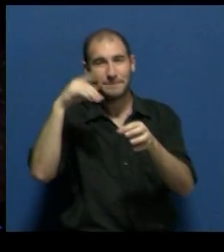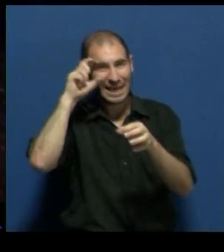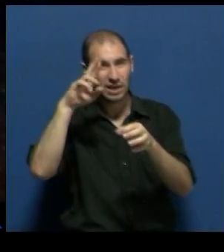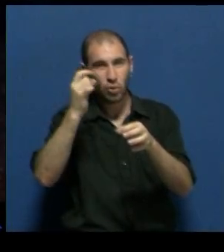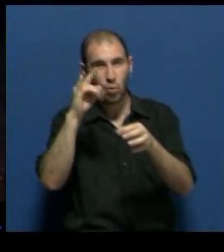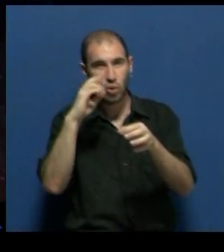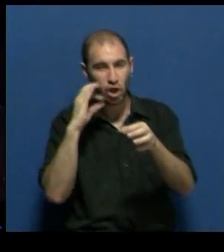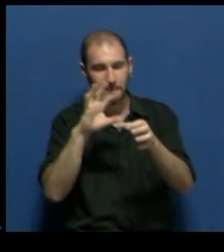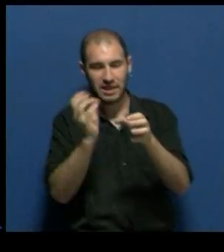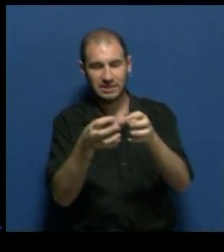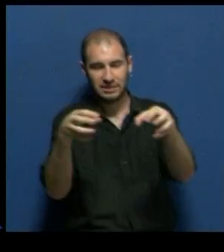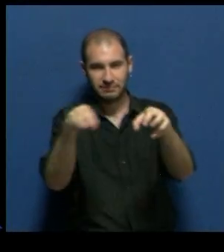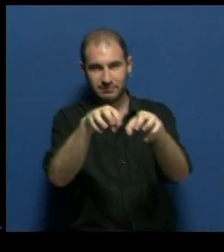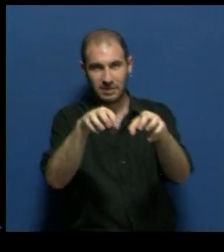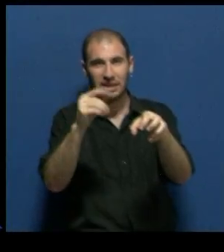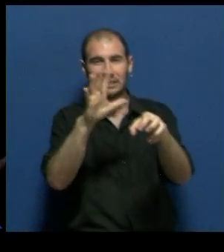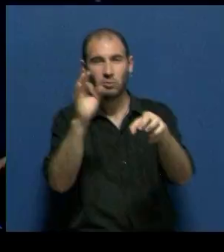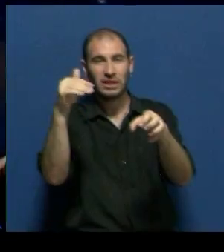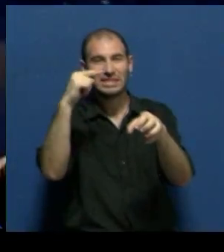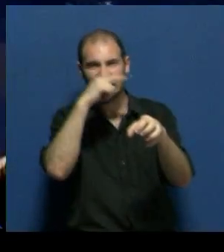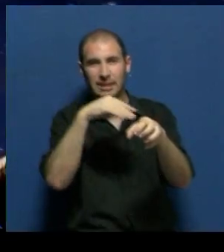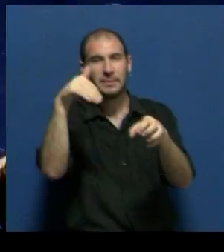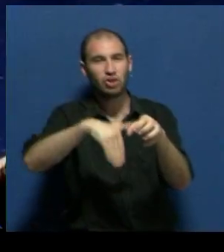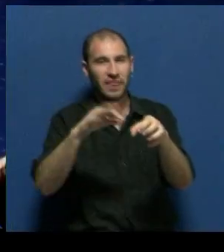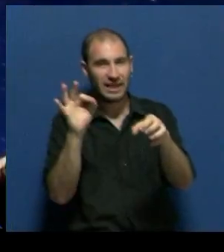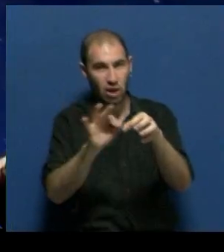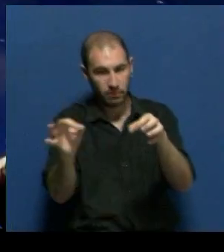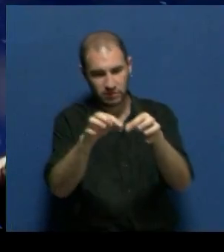Sí. Estamos hablando de 57 millones de kilómetros.